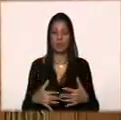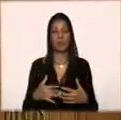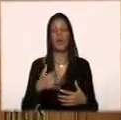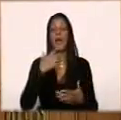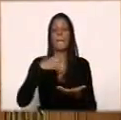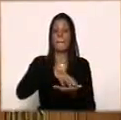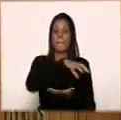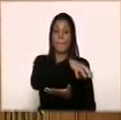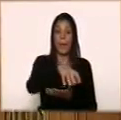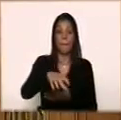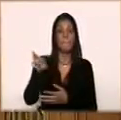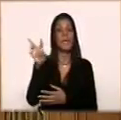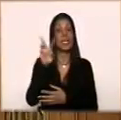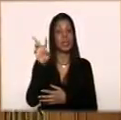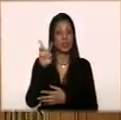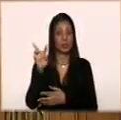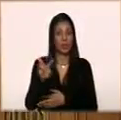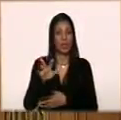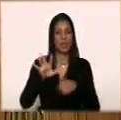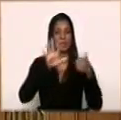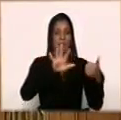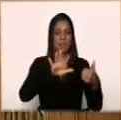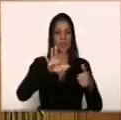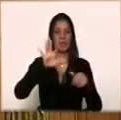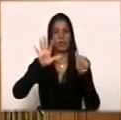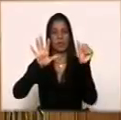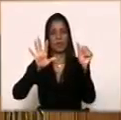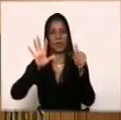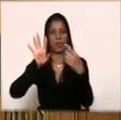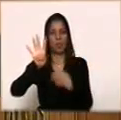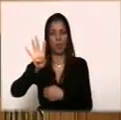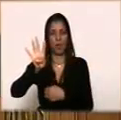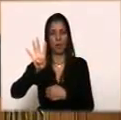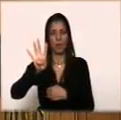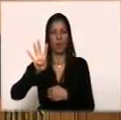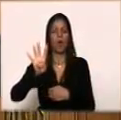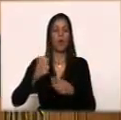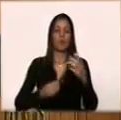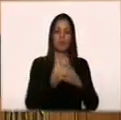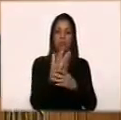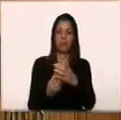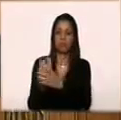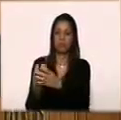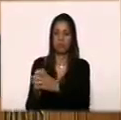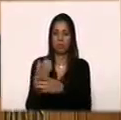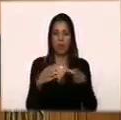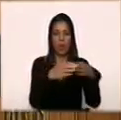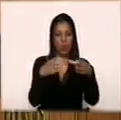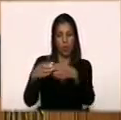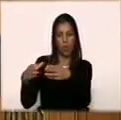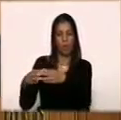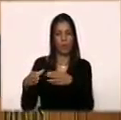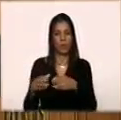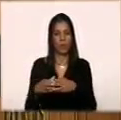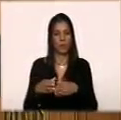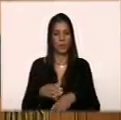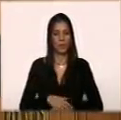tenemos 664 CPT conformados, donde